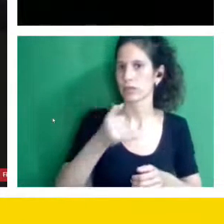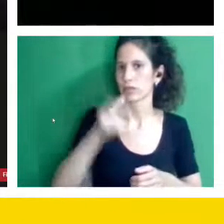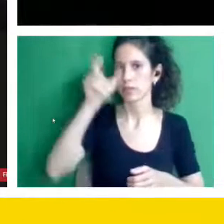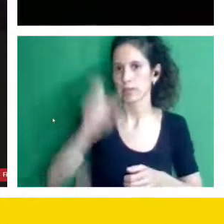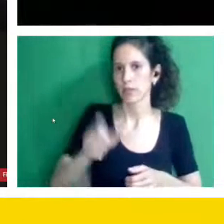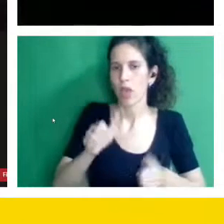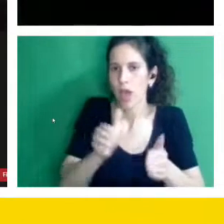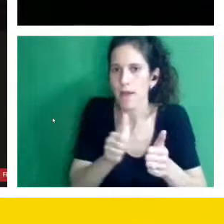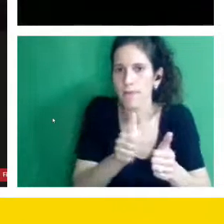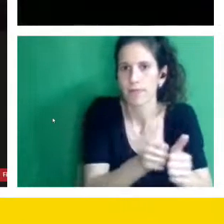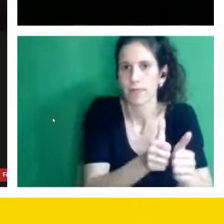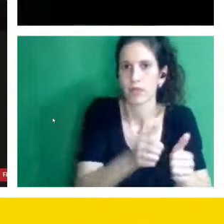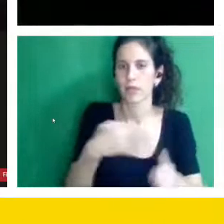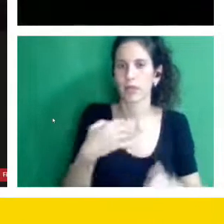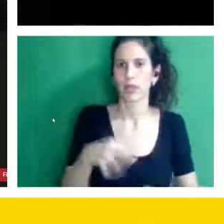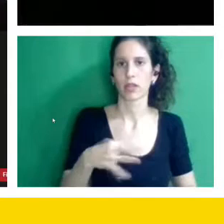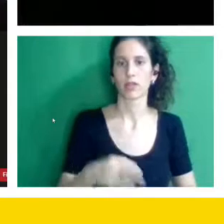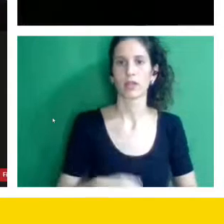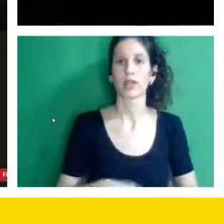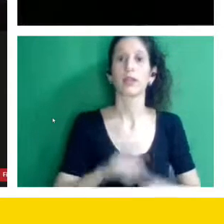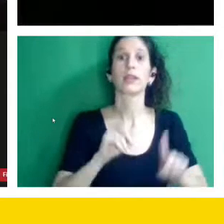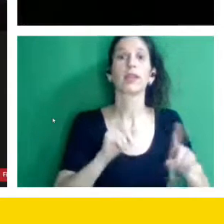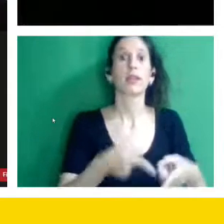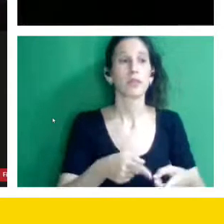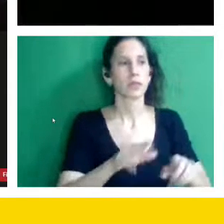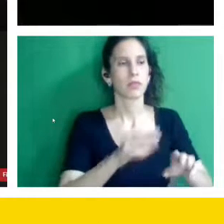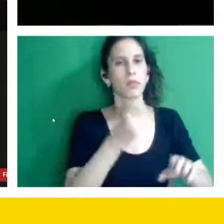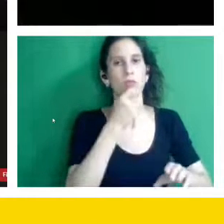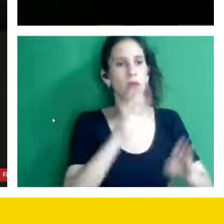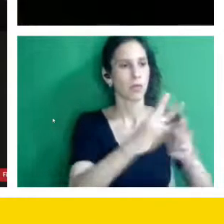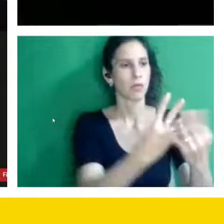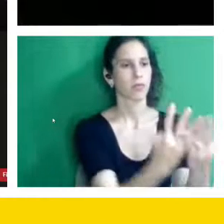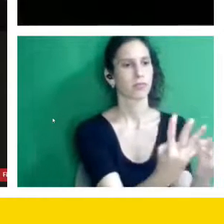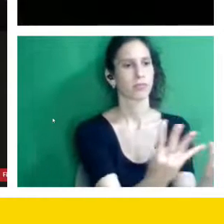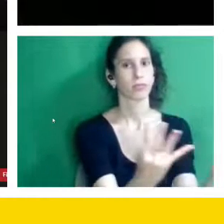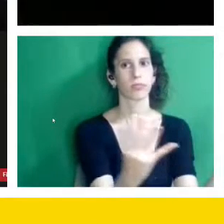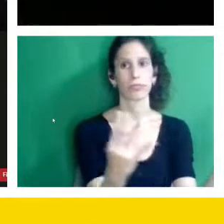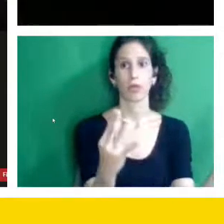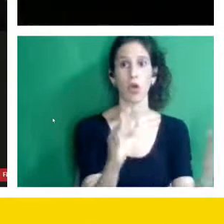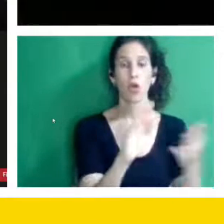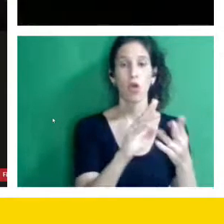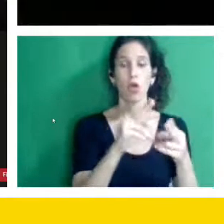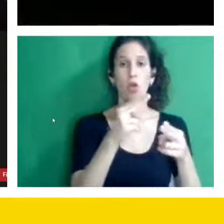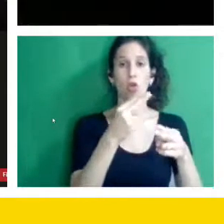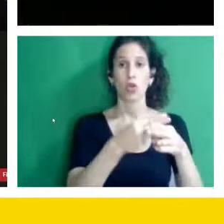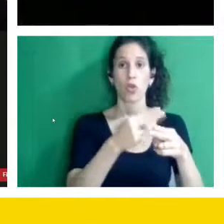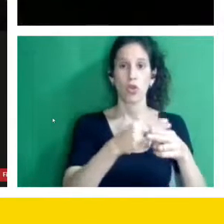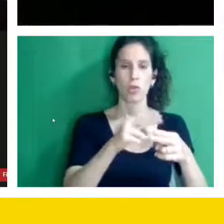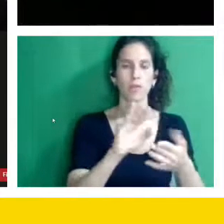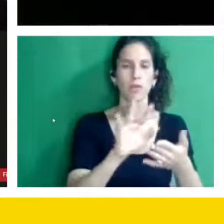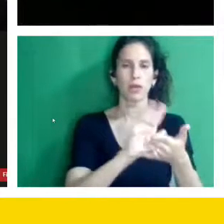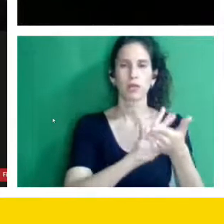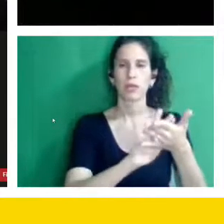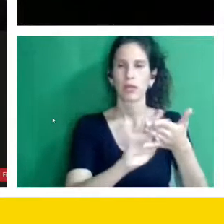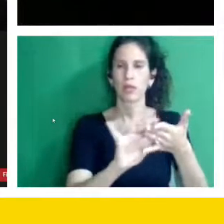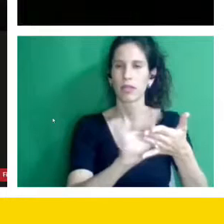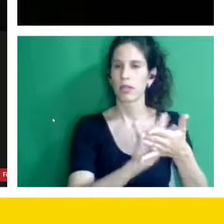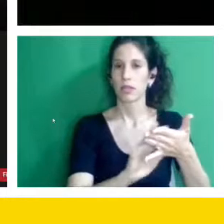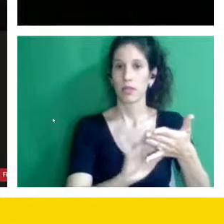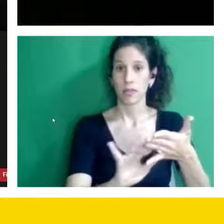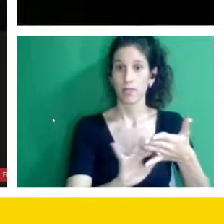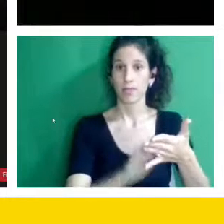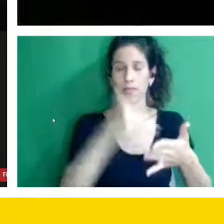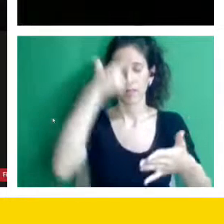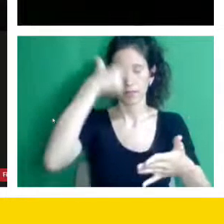como en relieve, pero no se llegan del todo a leer. Entonces, como que hay muchas intenciones y buenas voluntades, pero no llegan